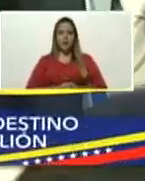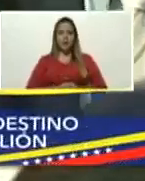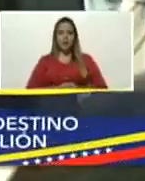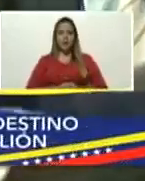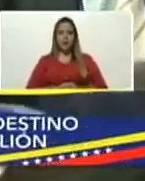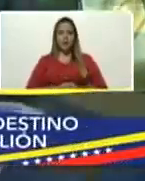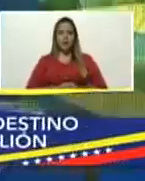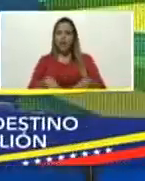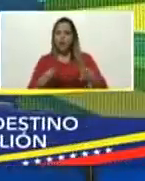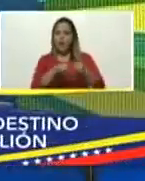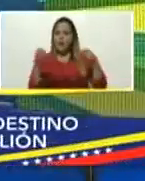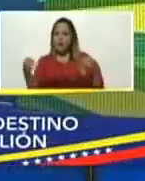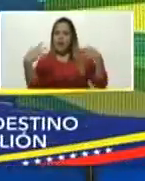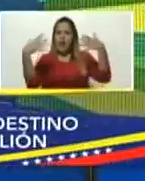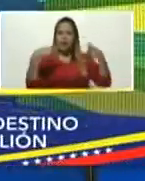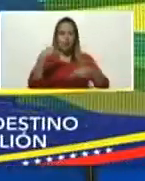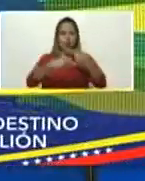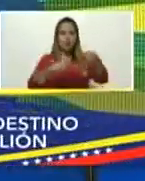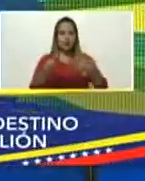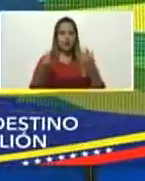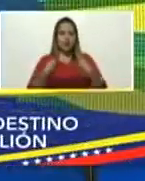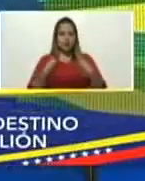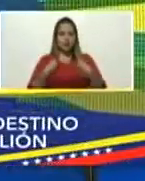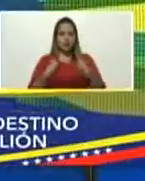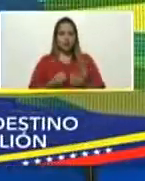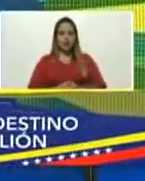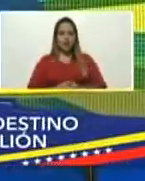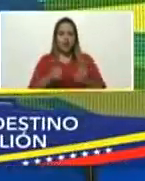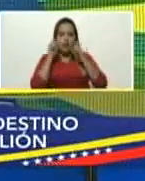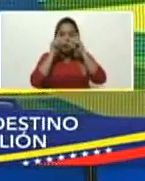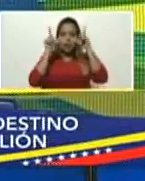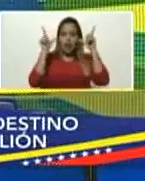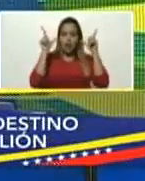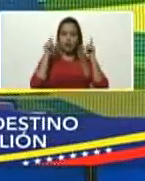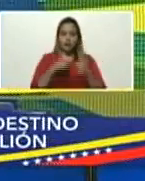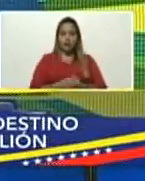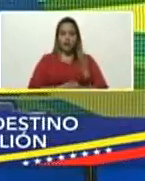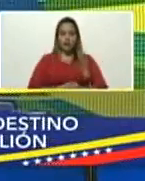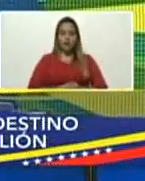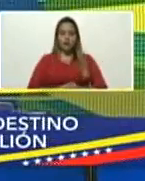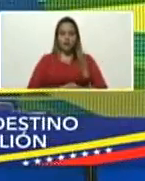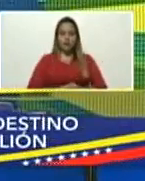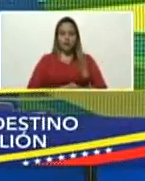como milagroso los procesos que vivimos de despertar.